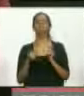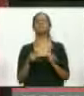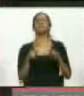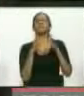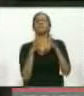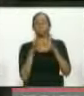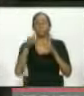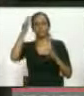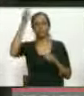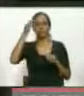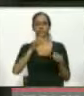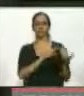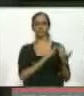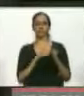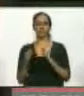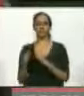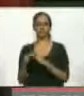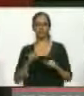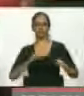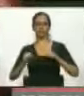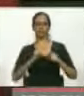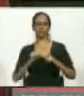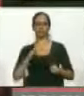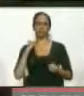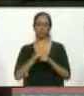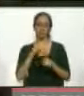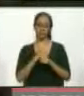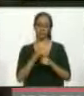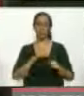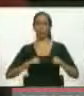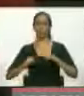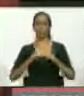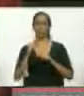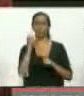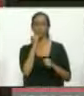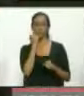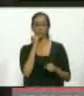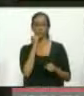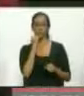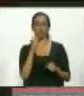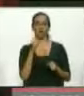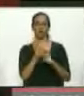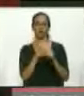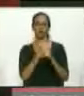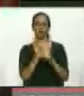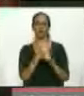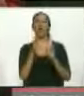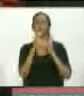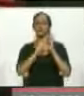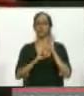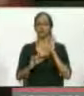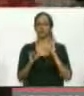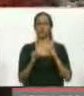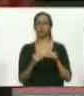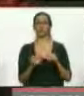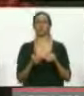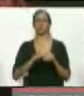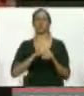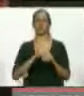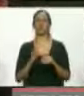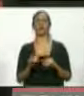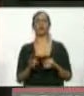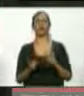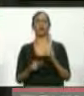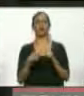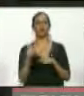compañero de movimientos obreros hay movimientos sindicales hay el compañero constituyentes que hacen parte para que después